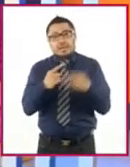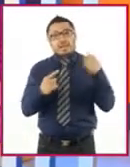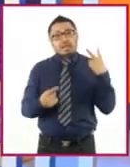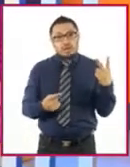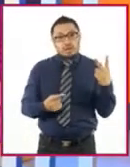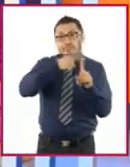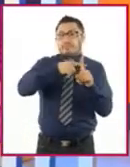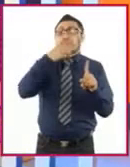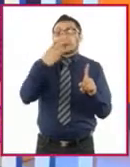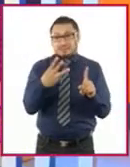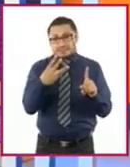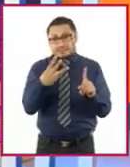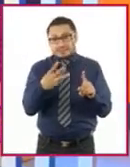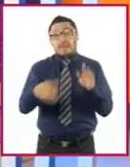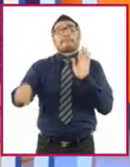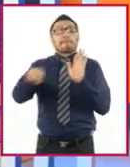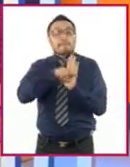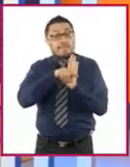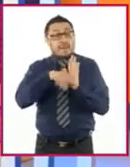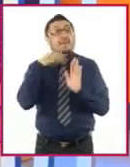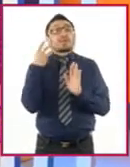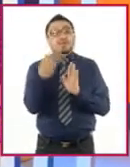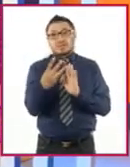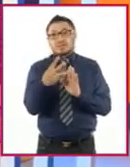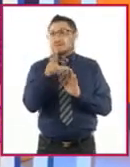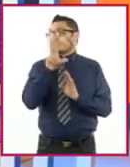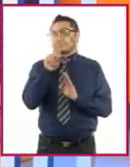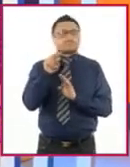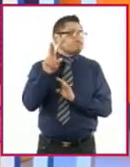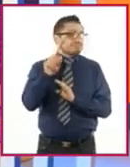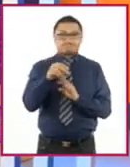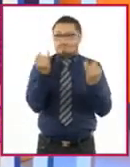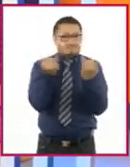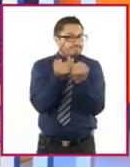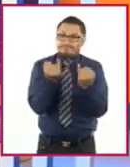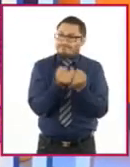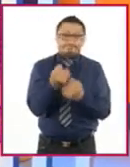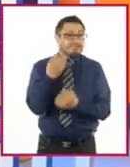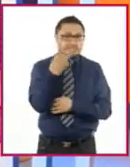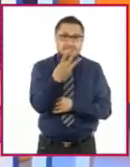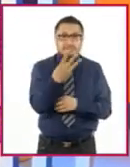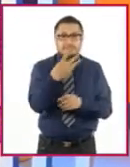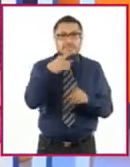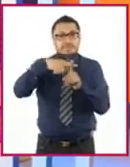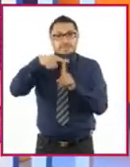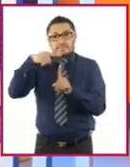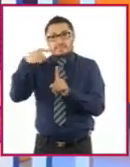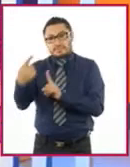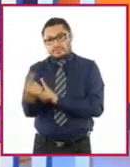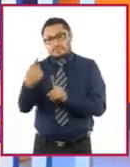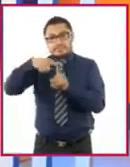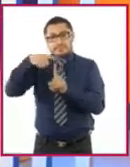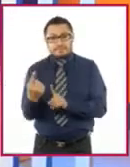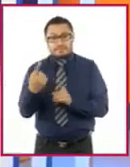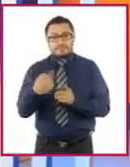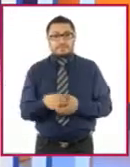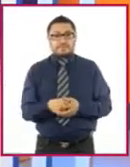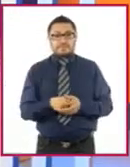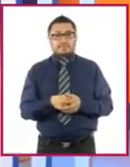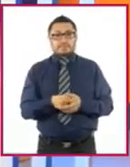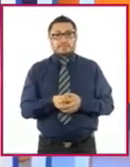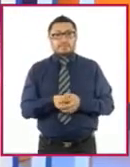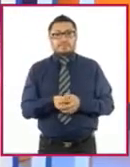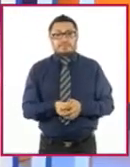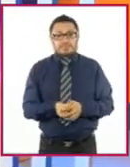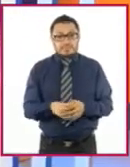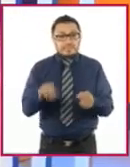más 3 menos 3 no es igual a 3 más 1 más 1. ¿Qué